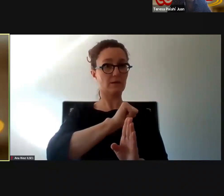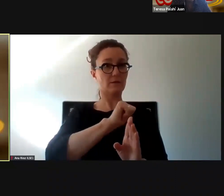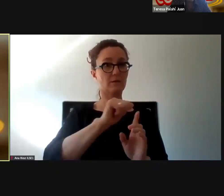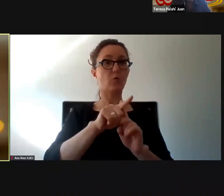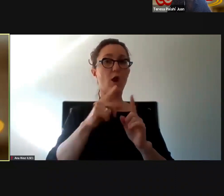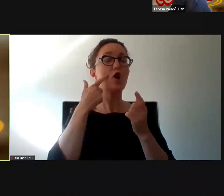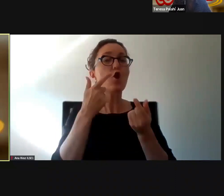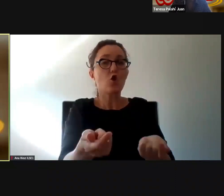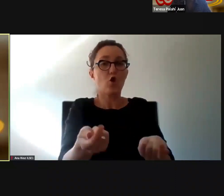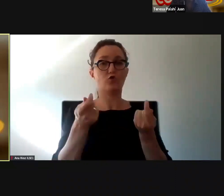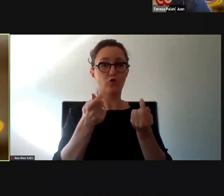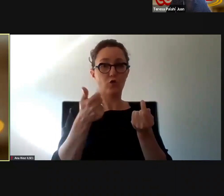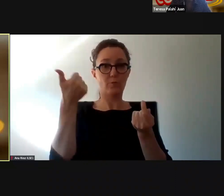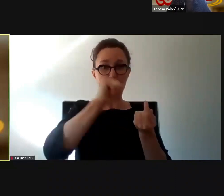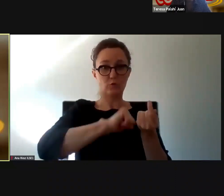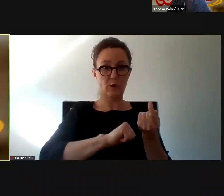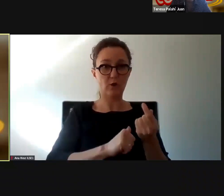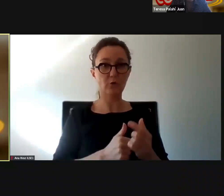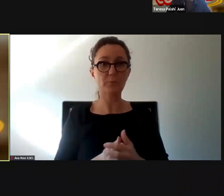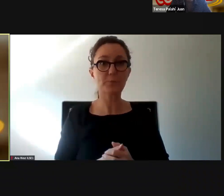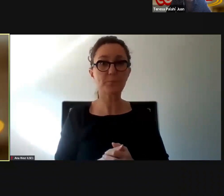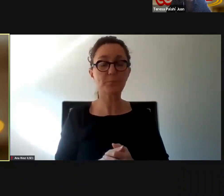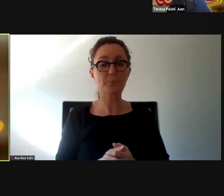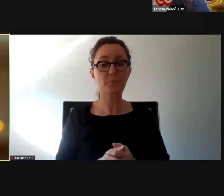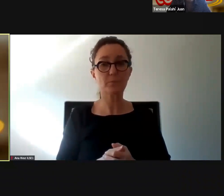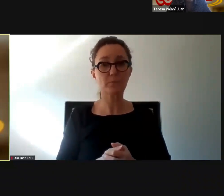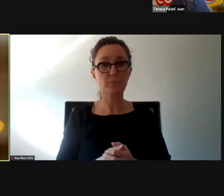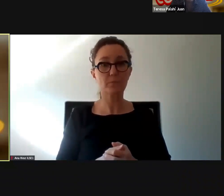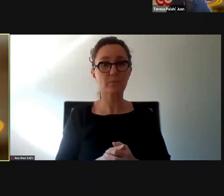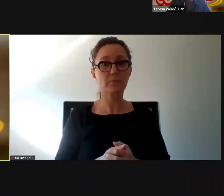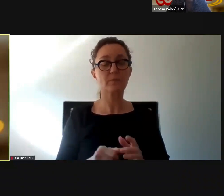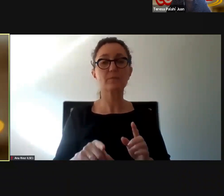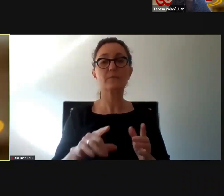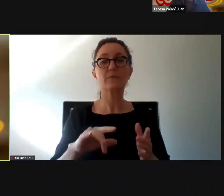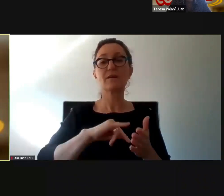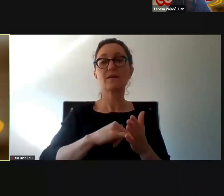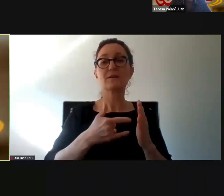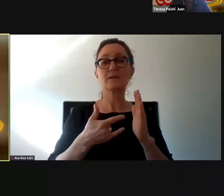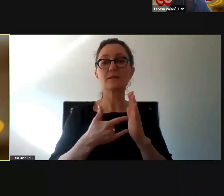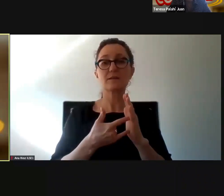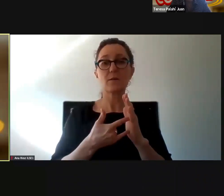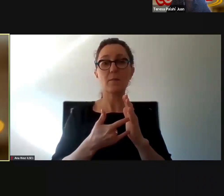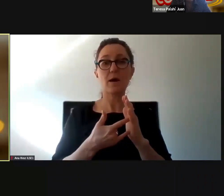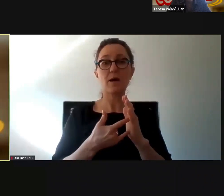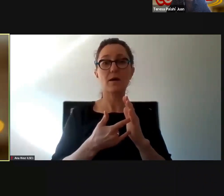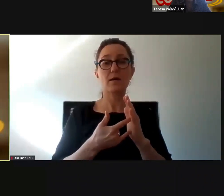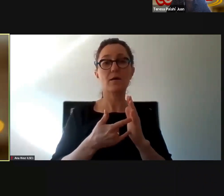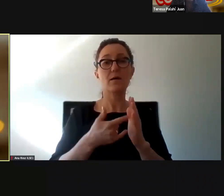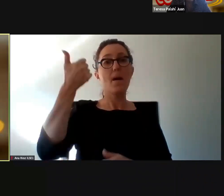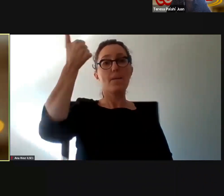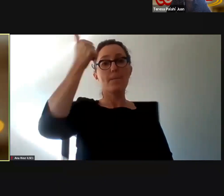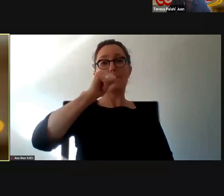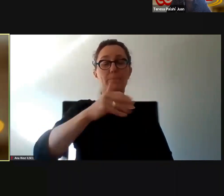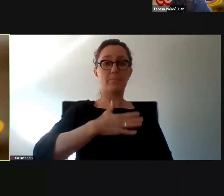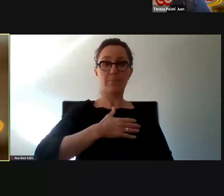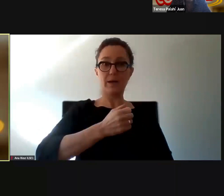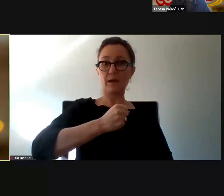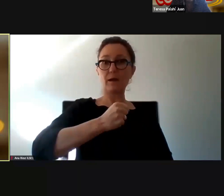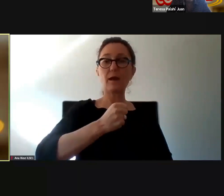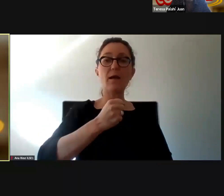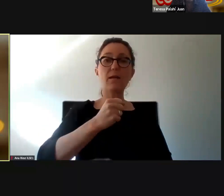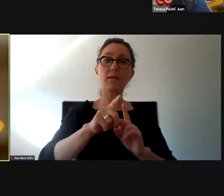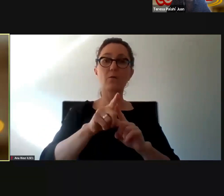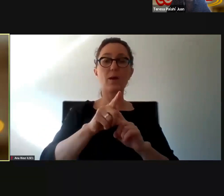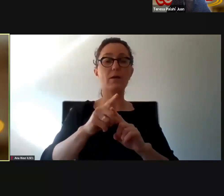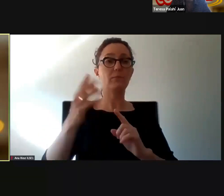masculina. El sistema patriarcal exculpa a los hombres que ejercen